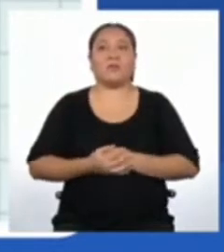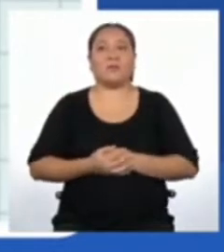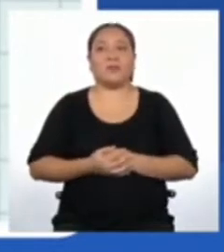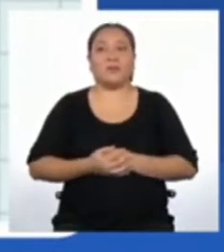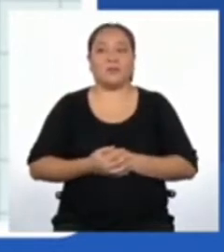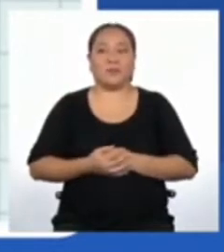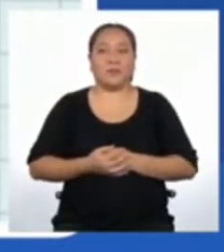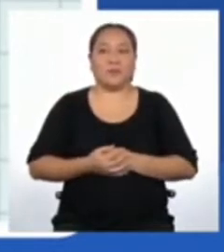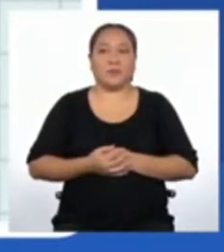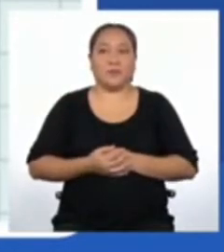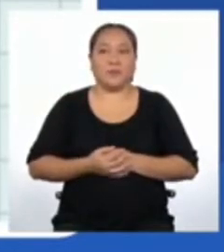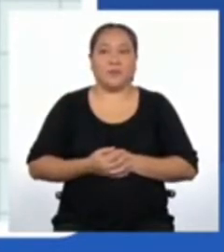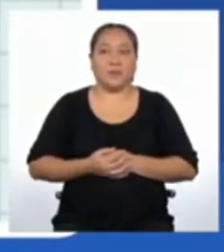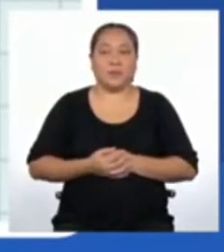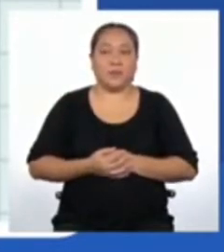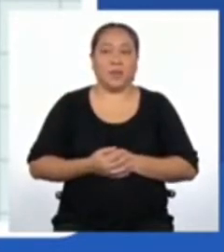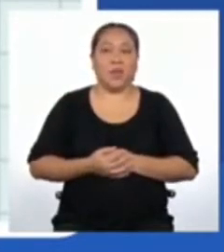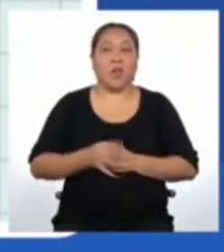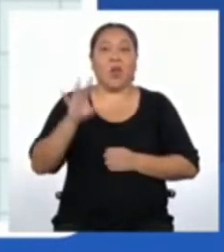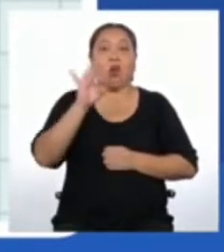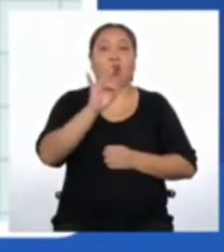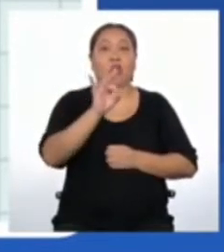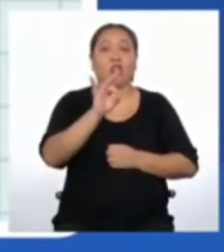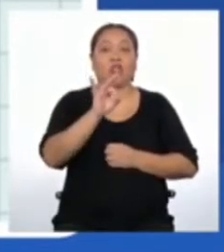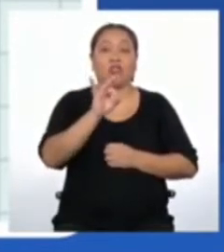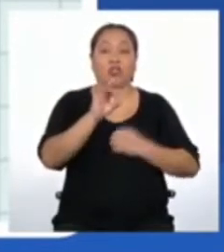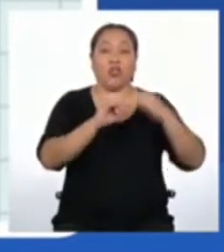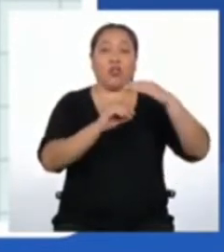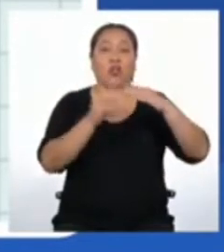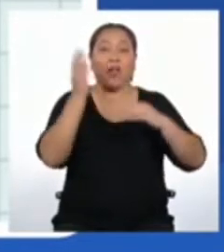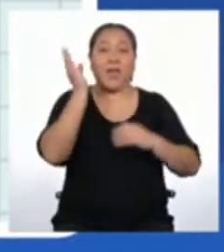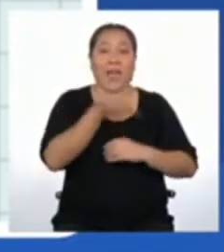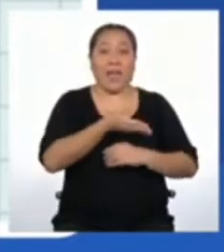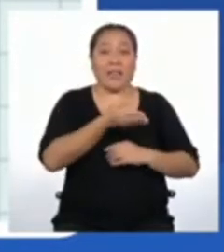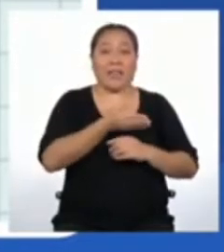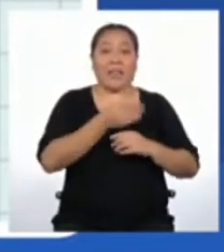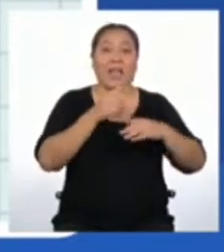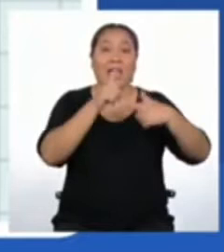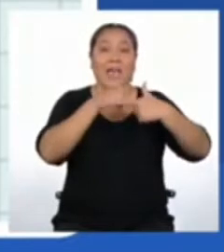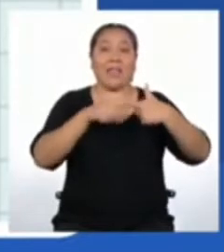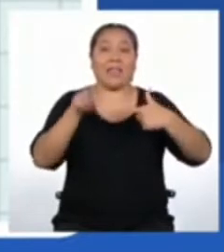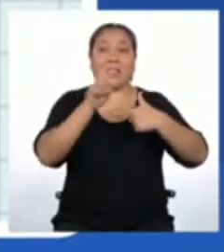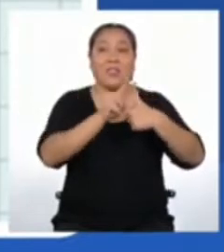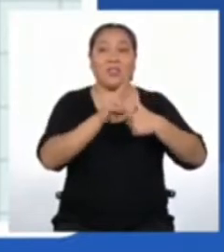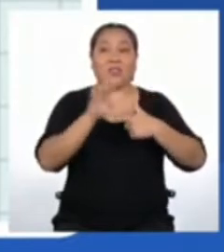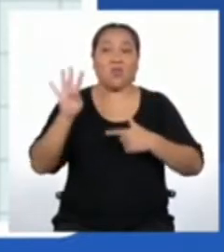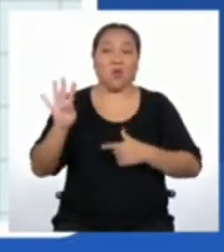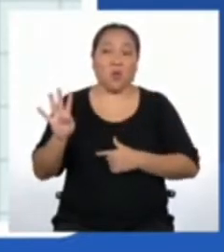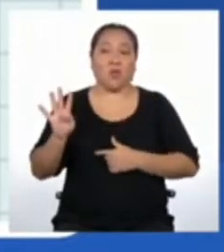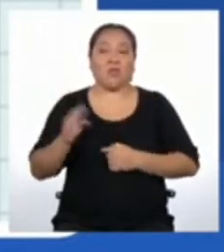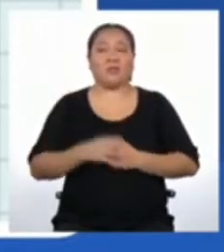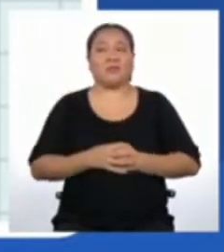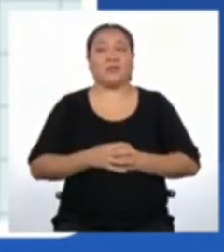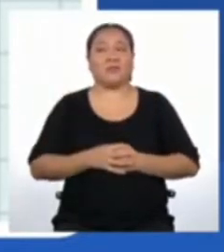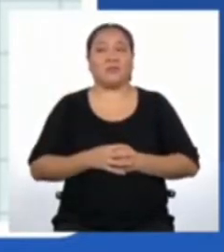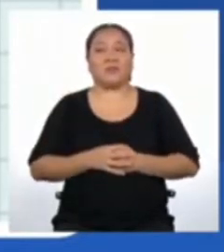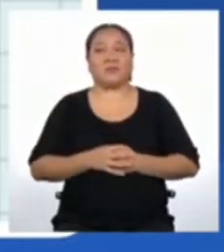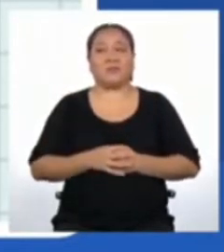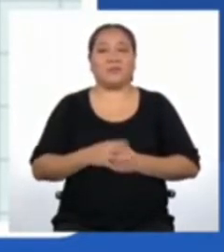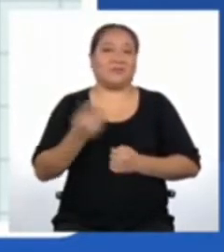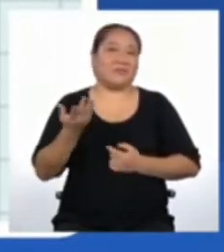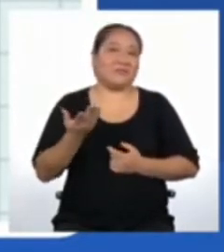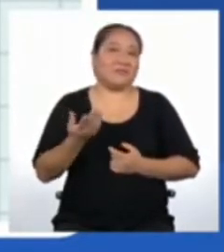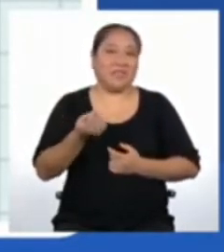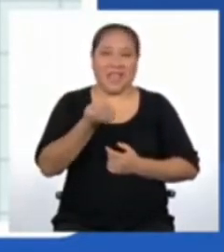paréntesis? Ese 8, nuestro número enésimo, dividido entre 2 se convierte en 4. Así. Ya